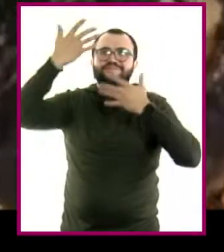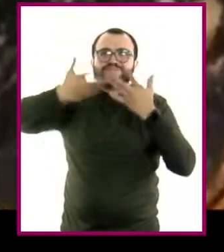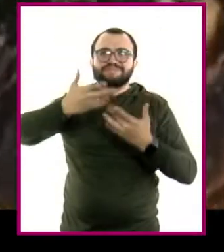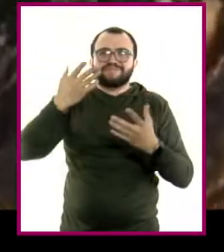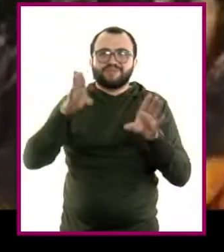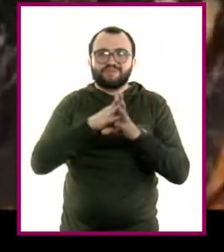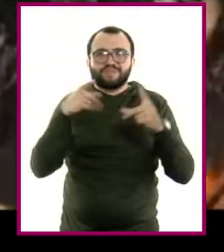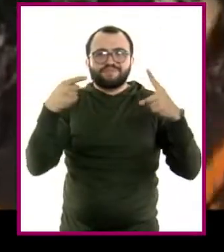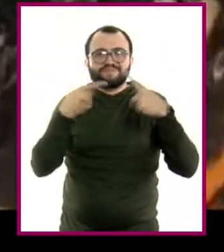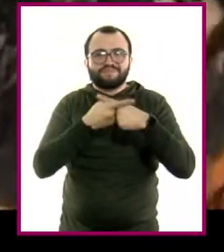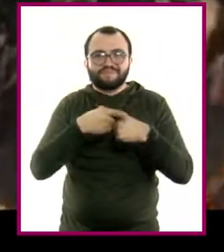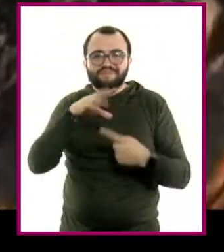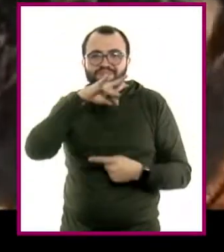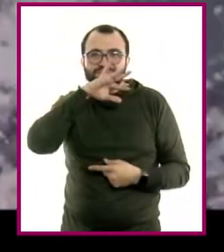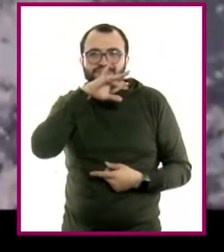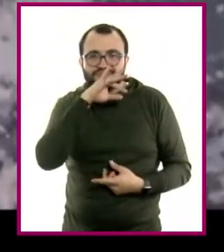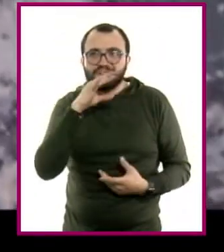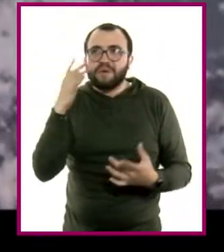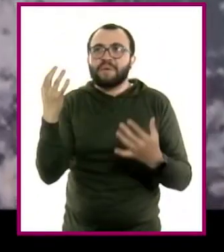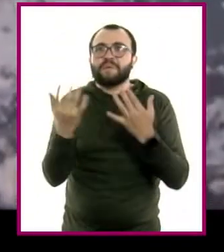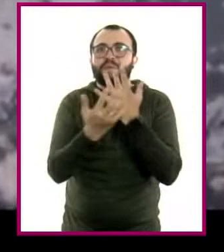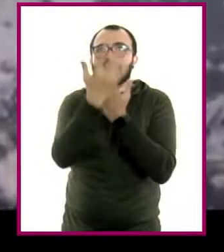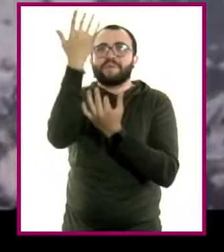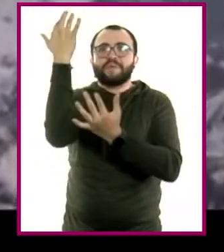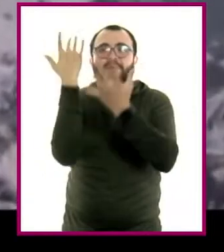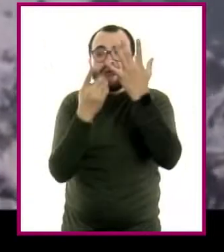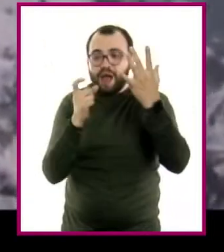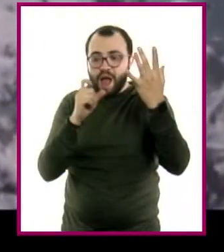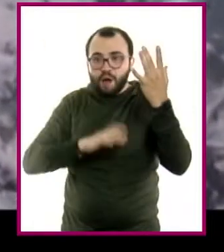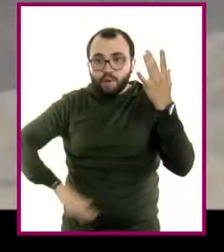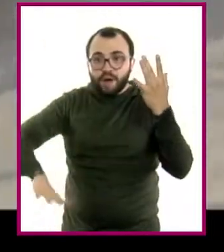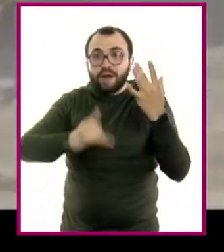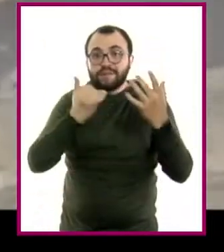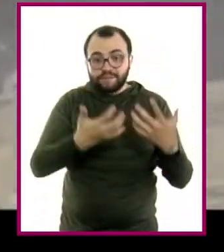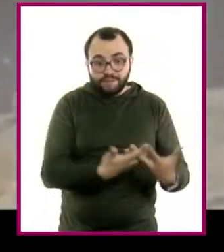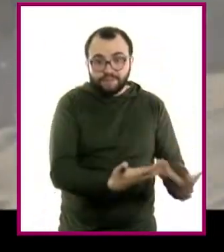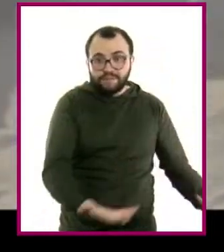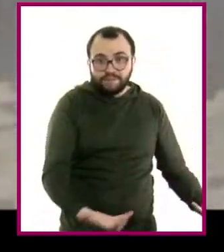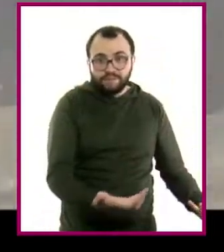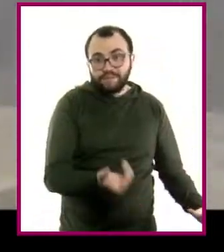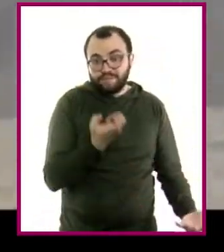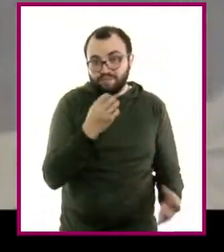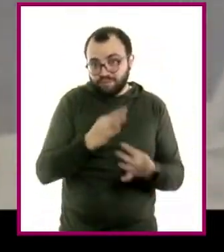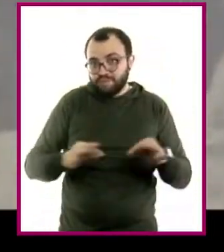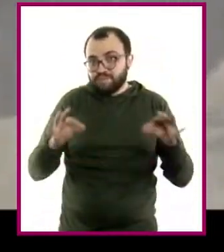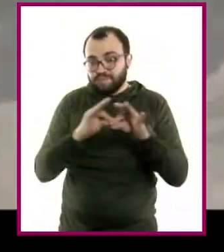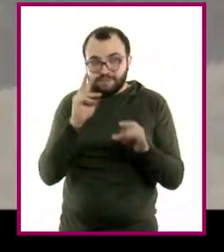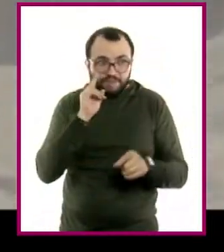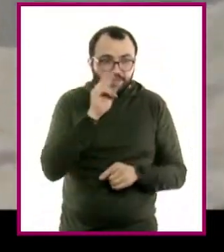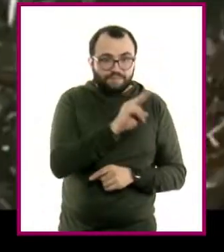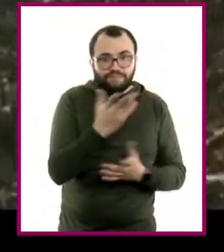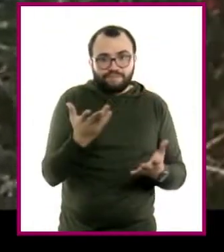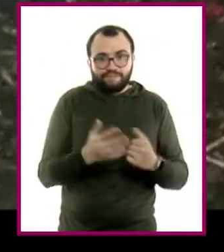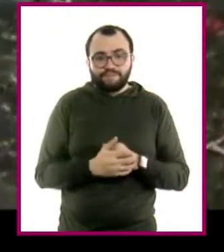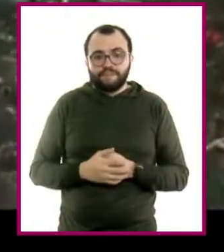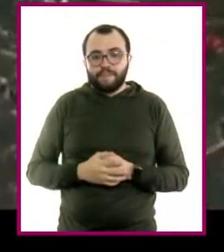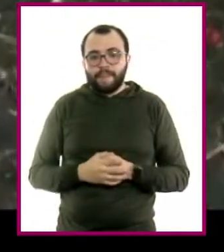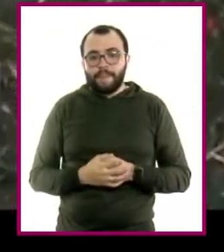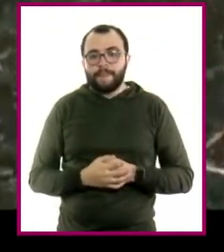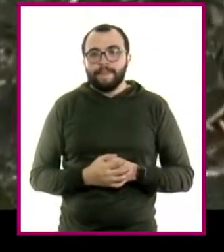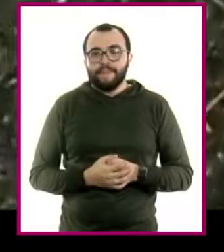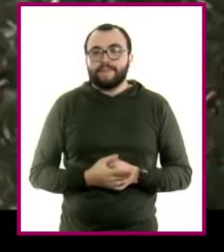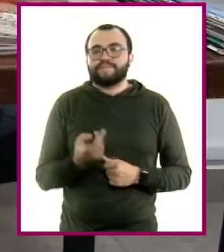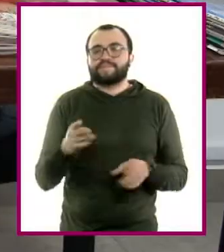otros contaminantes que llegan al aire, al agua y al suelo de nuestro planeta. Eso es muy importante checarlo, Alfredo.